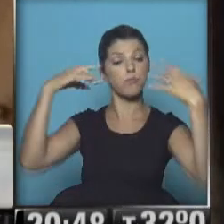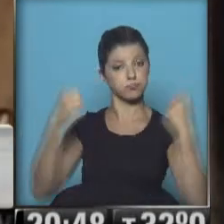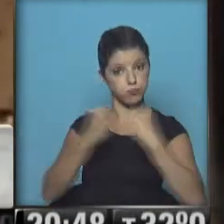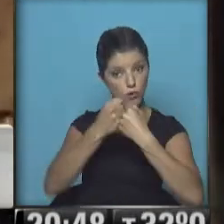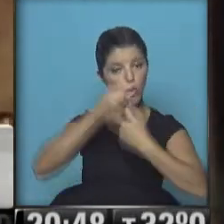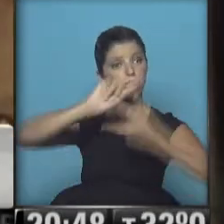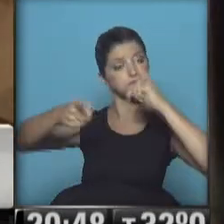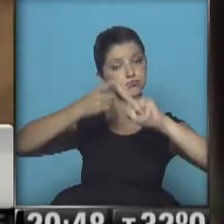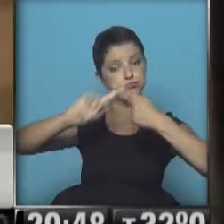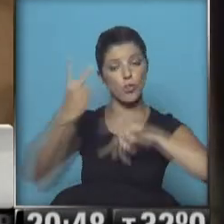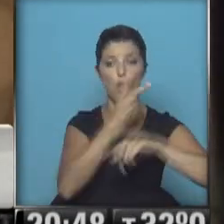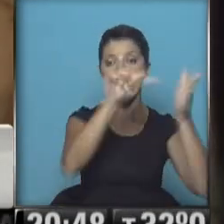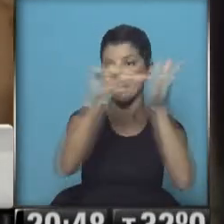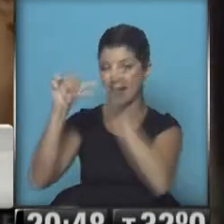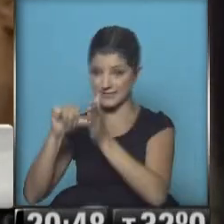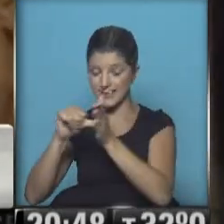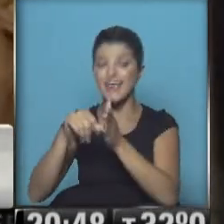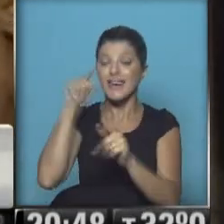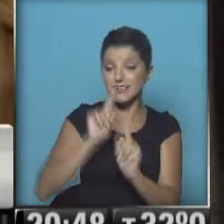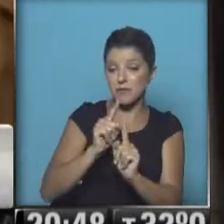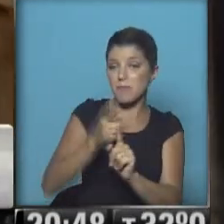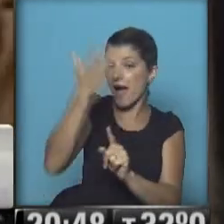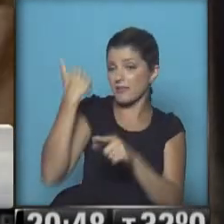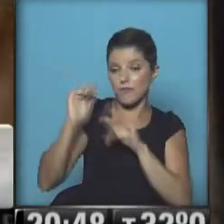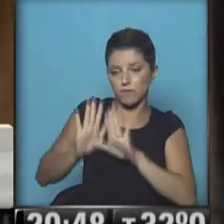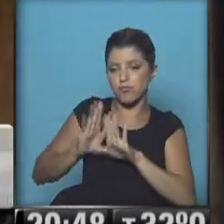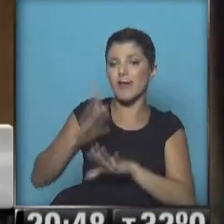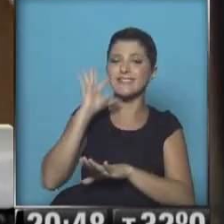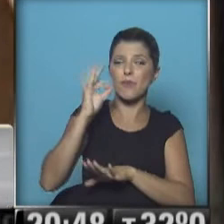relaciones diplomáticas que estaban congeladas durante más